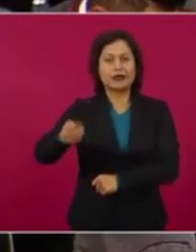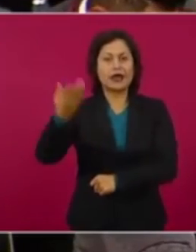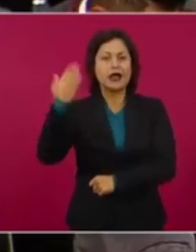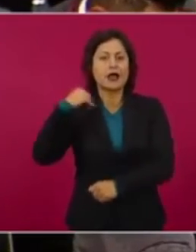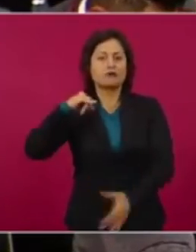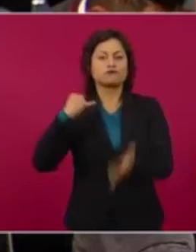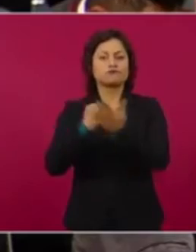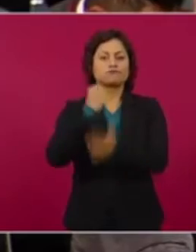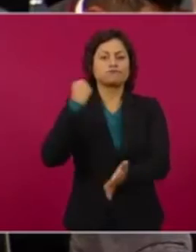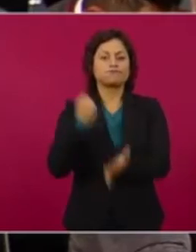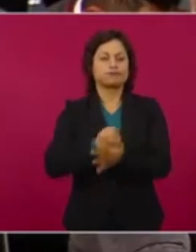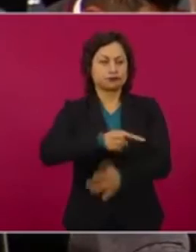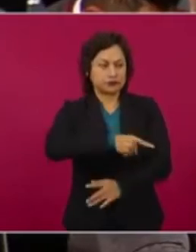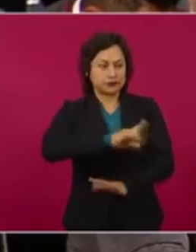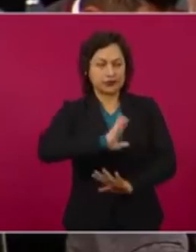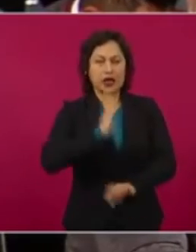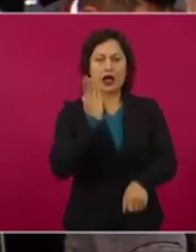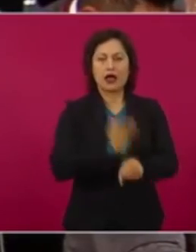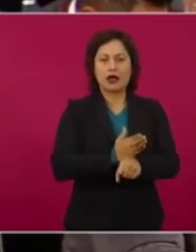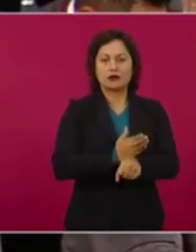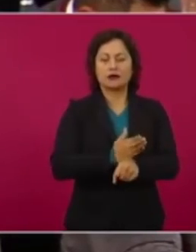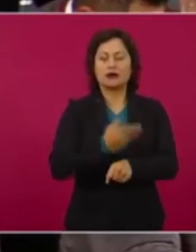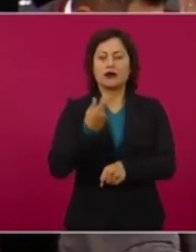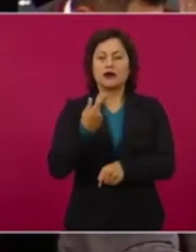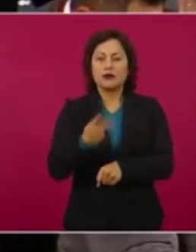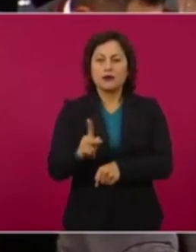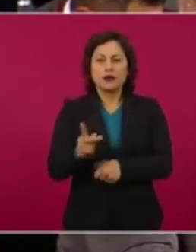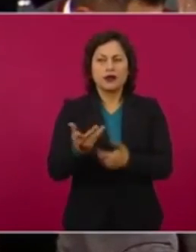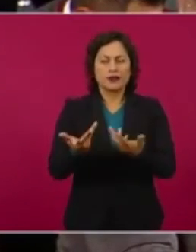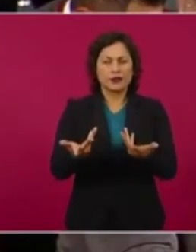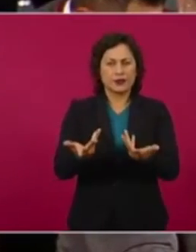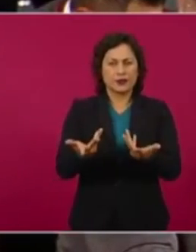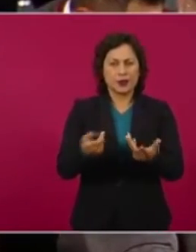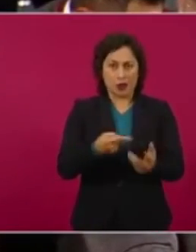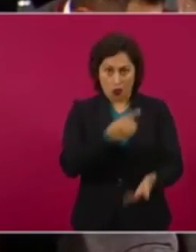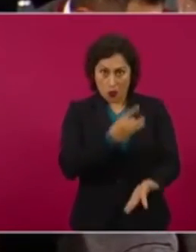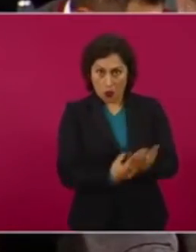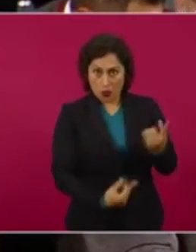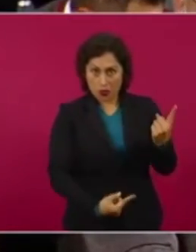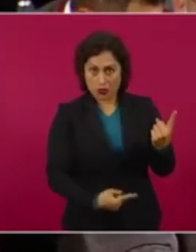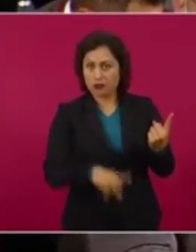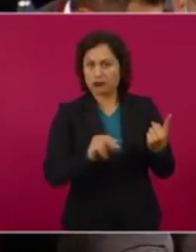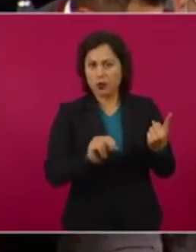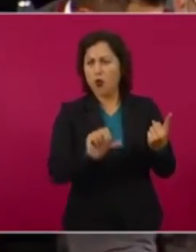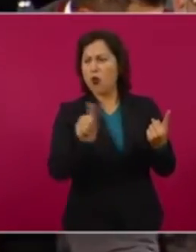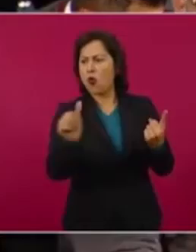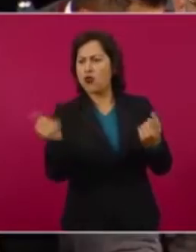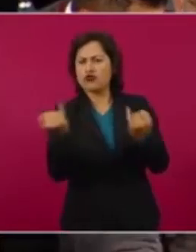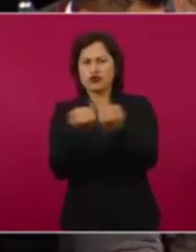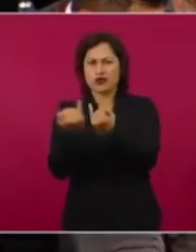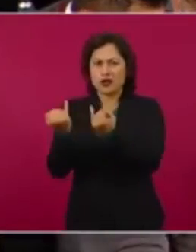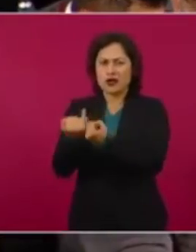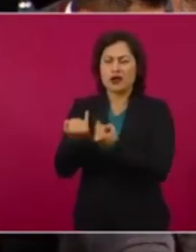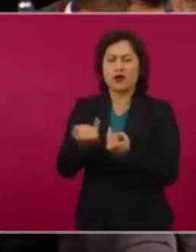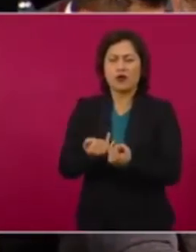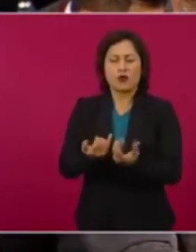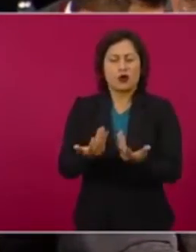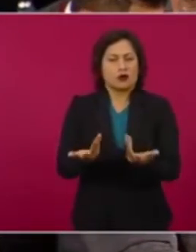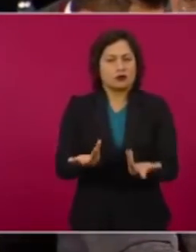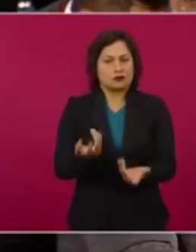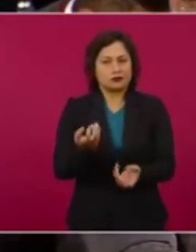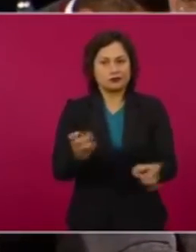caso en Lagos de Moreno que conocemos con una situación de estas. No sé si